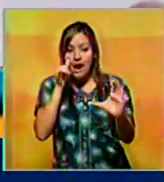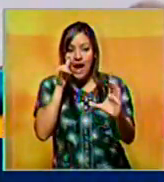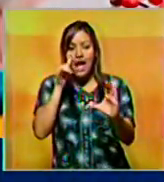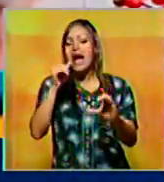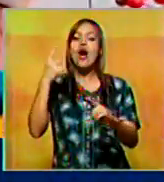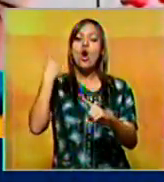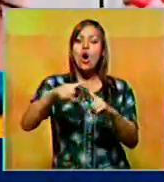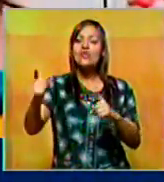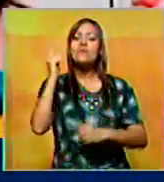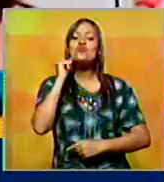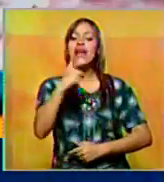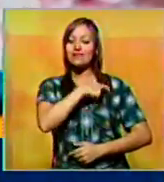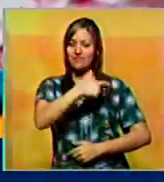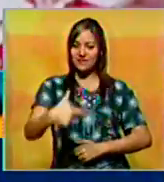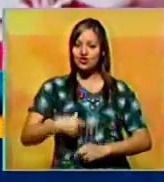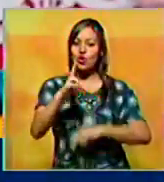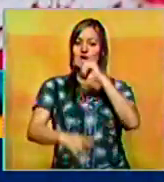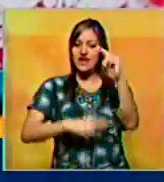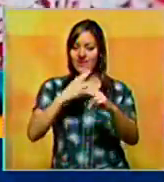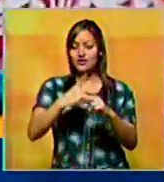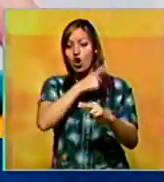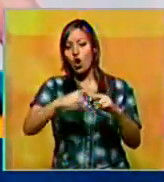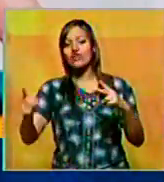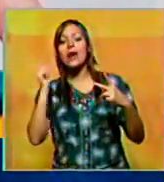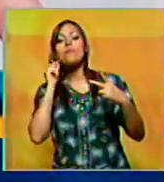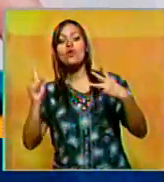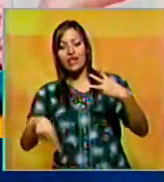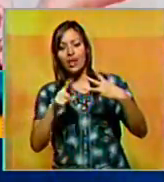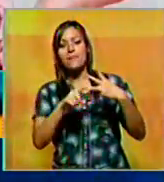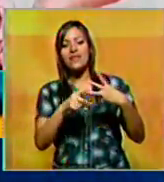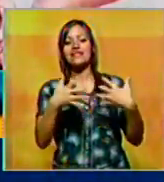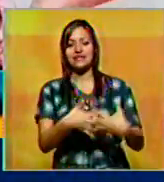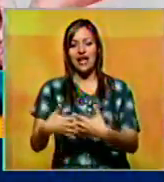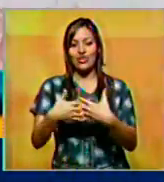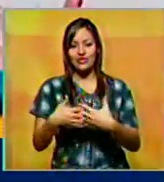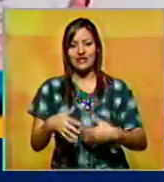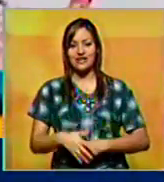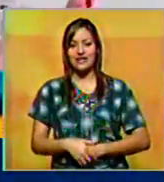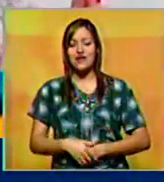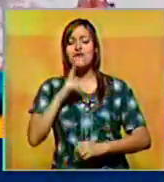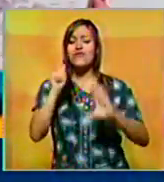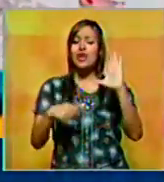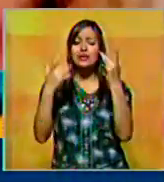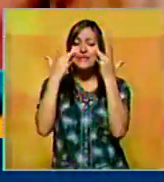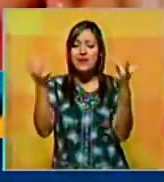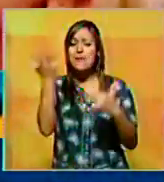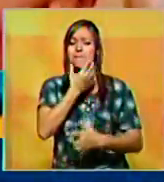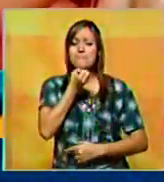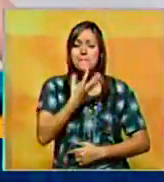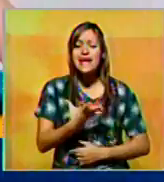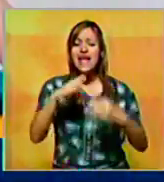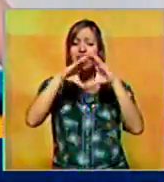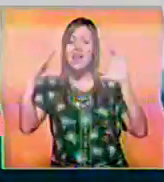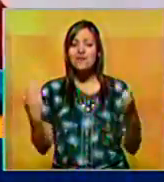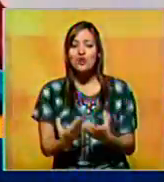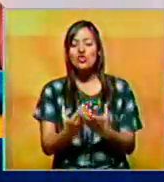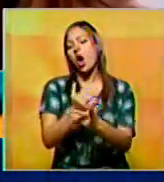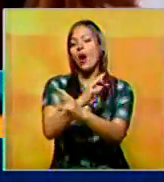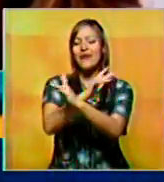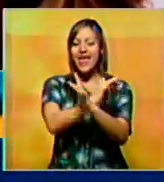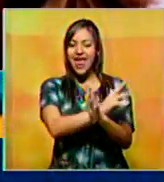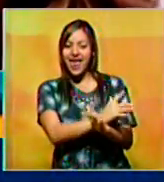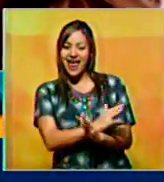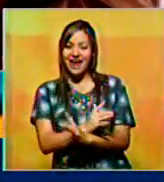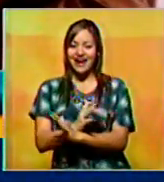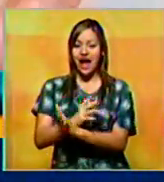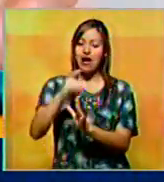USA 2013 Erin Brady y Miss Teen USA Cassidy Wolf. En el video, las mujeres más hermosas del mundo juegan con adornos de Navidad